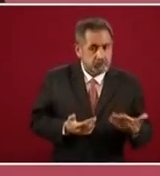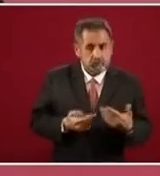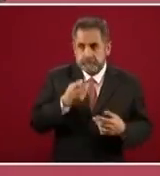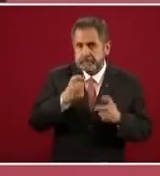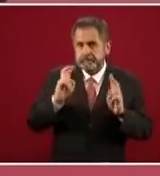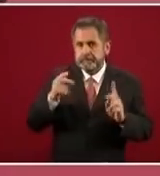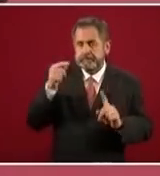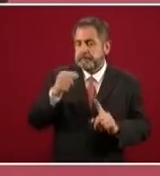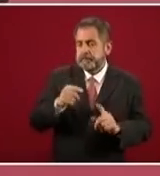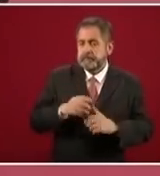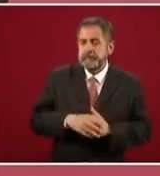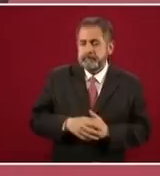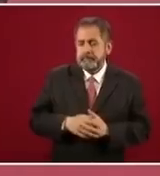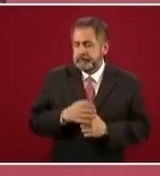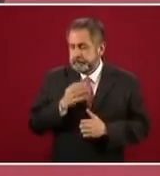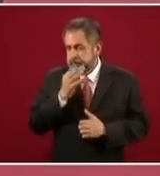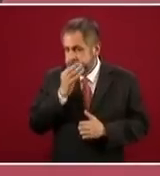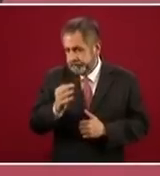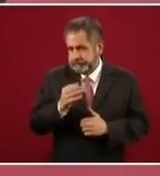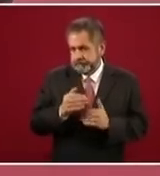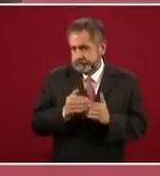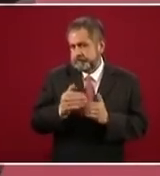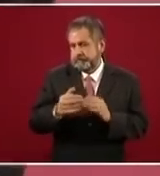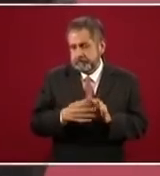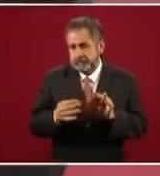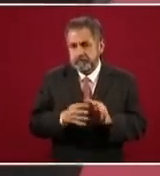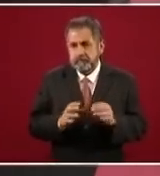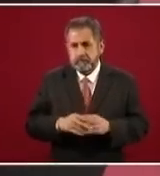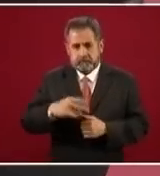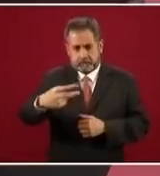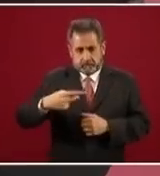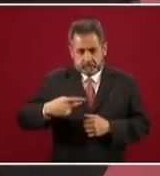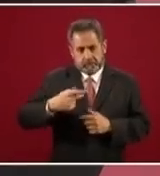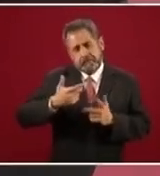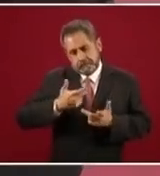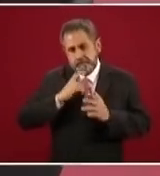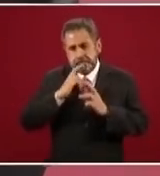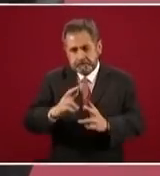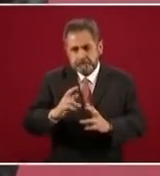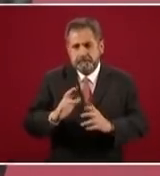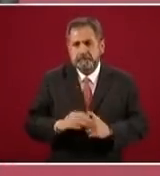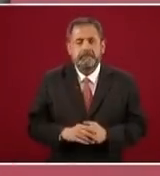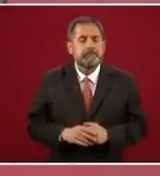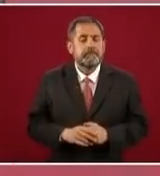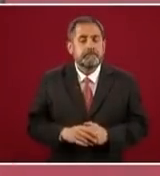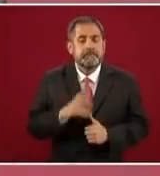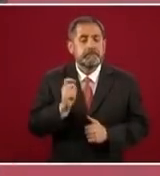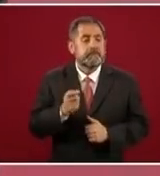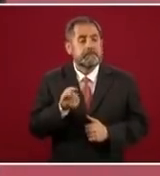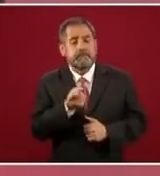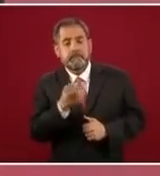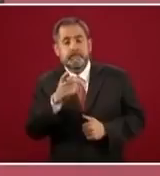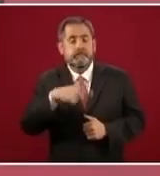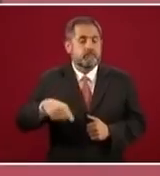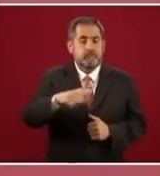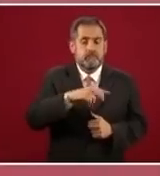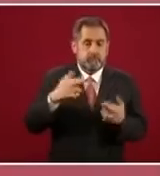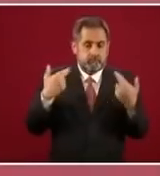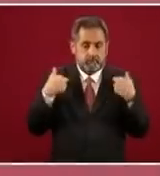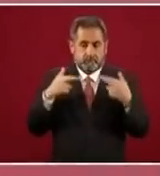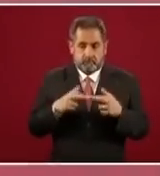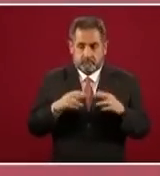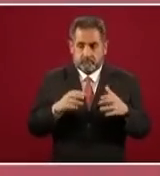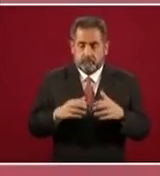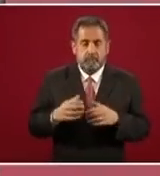tema, me adelanto ya, porque lo preguntas, los maestros